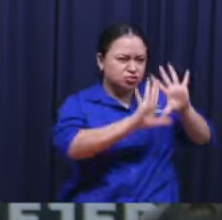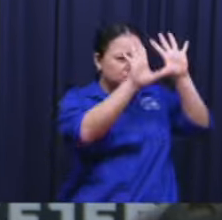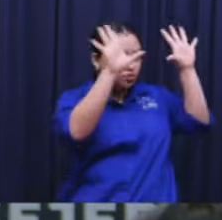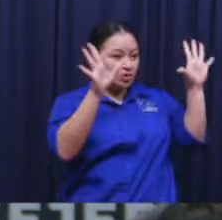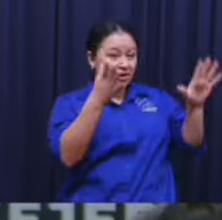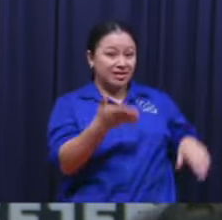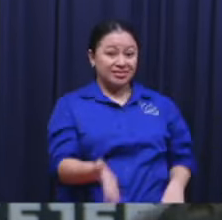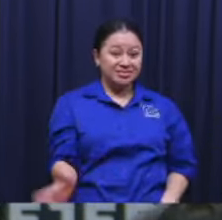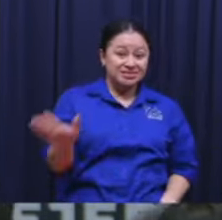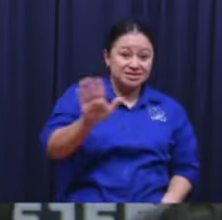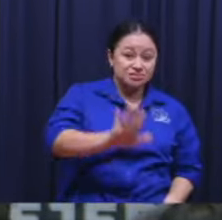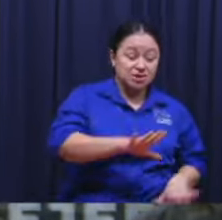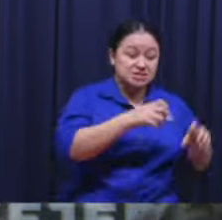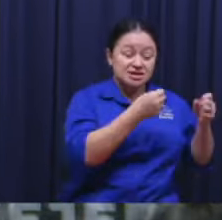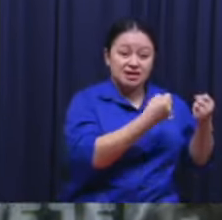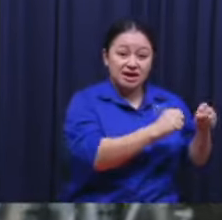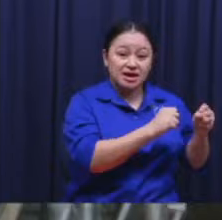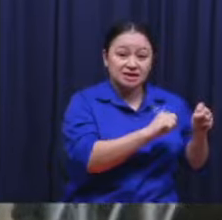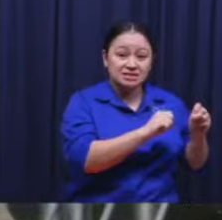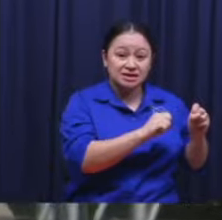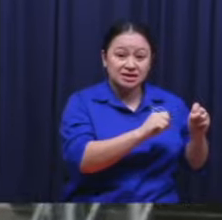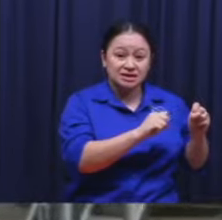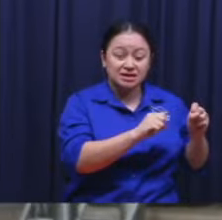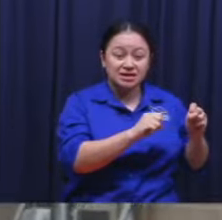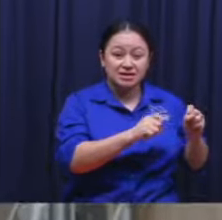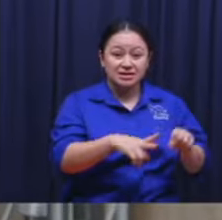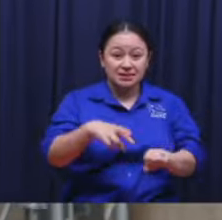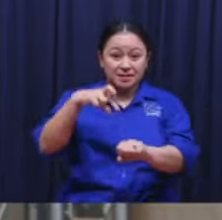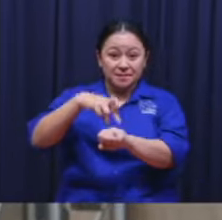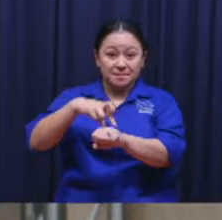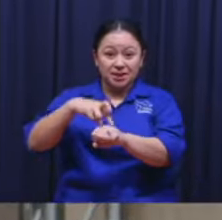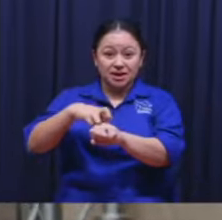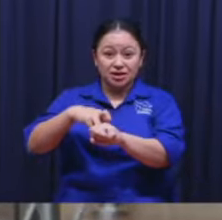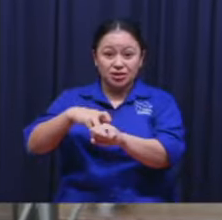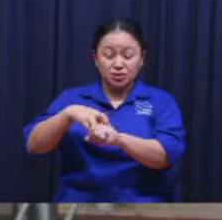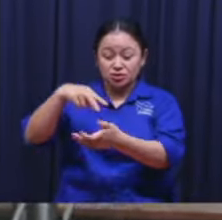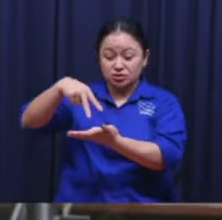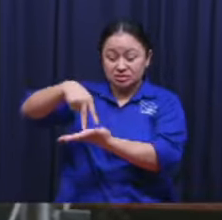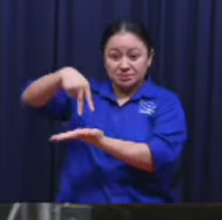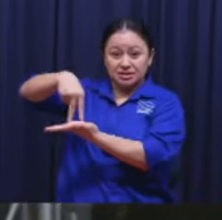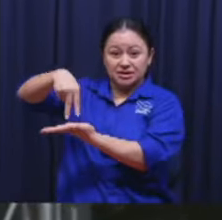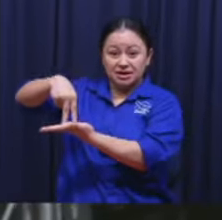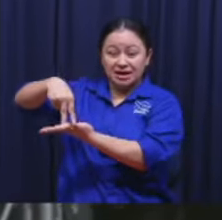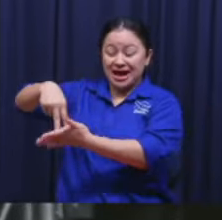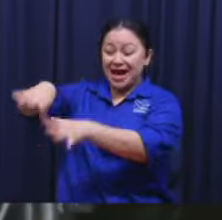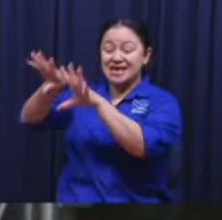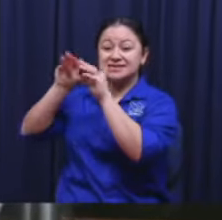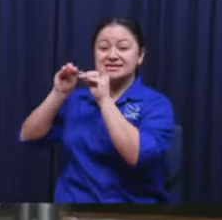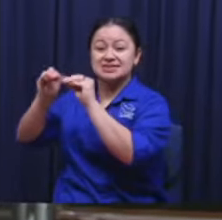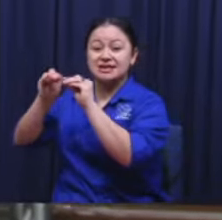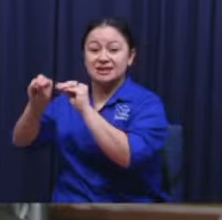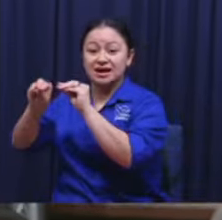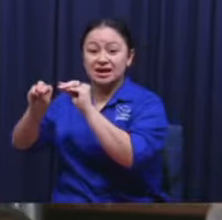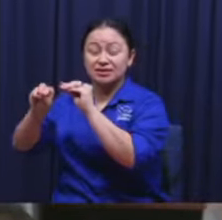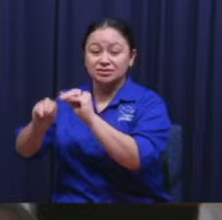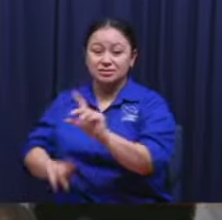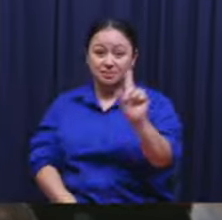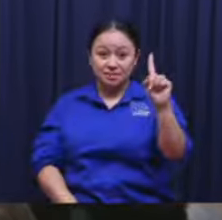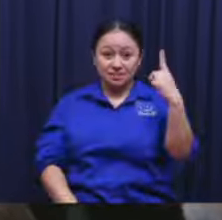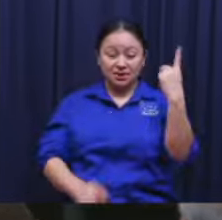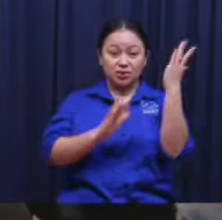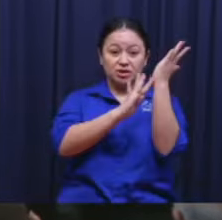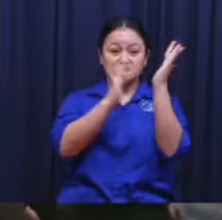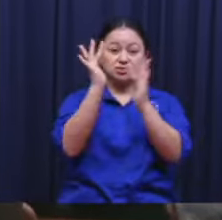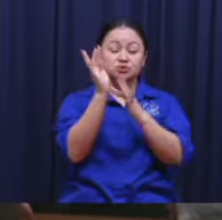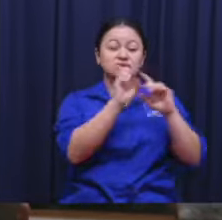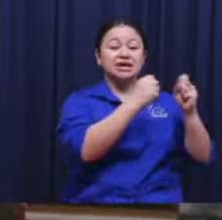se levanta Pedro. ¿A qué? A enseñar. O sea, primero Jesús primero